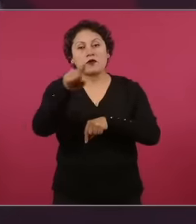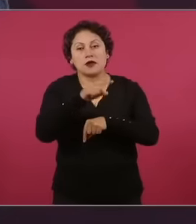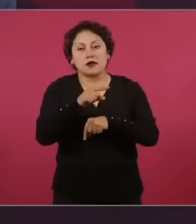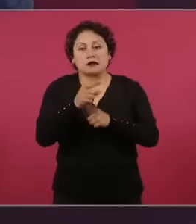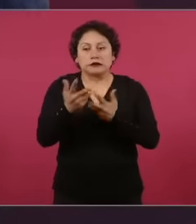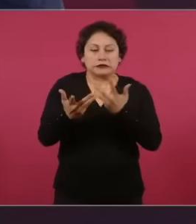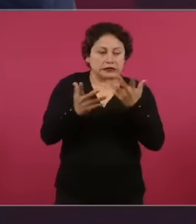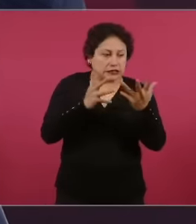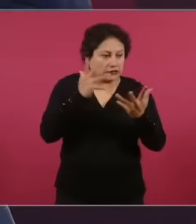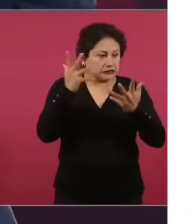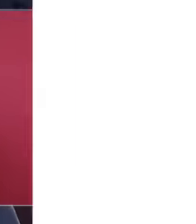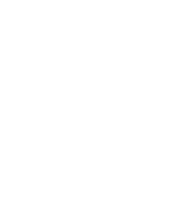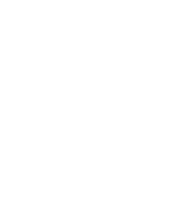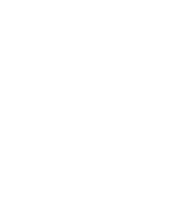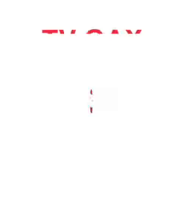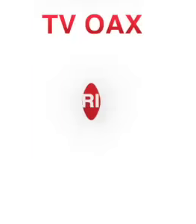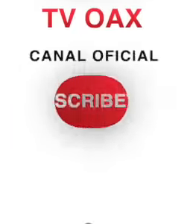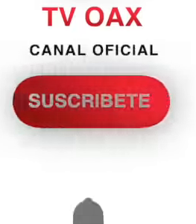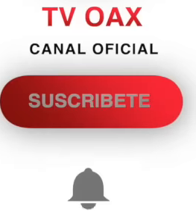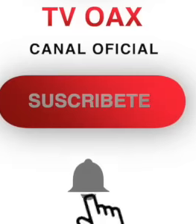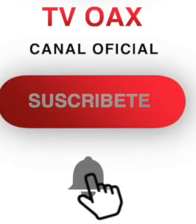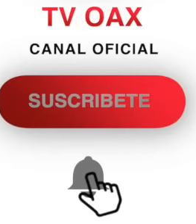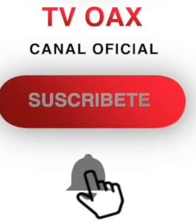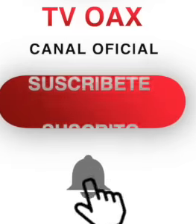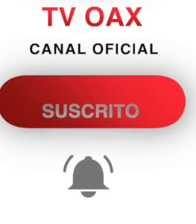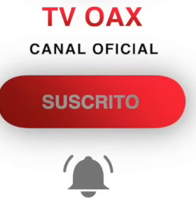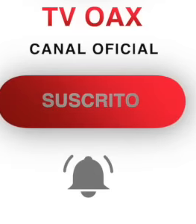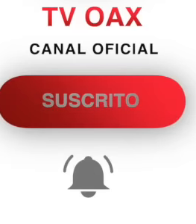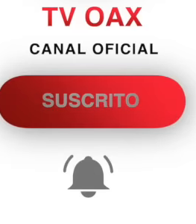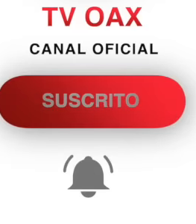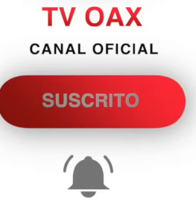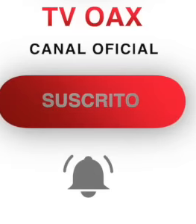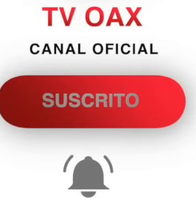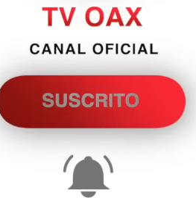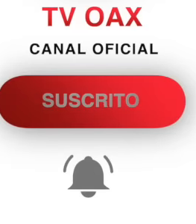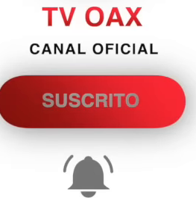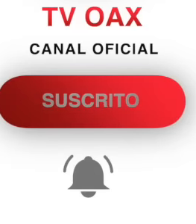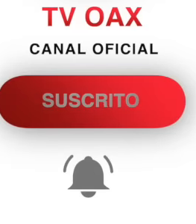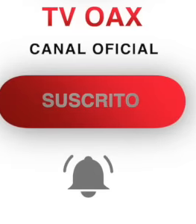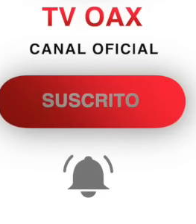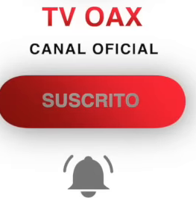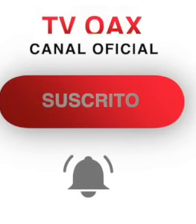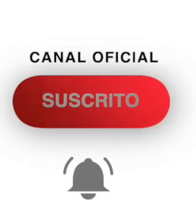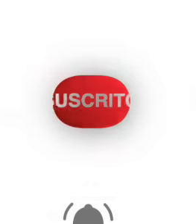Si yo ya ni debería de estarles recomendando nada.